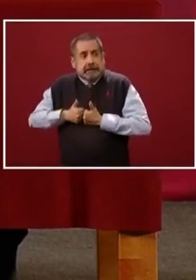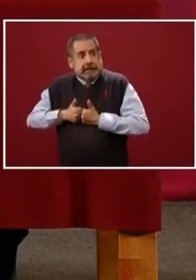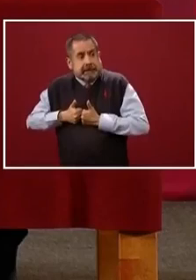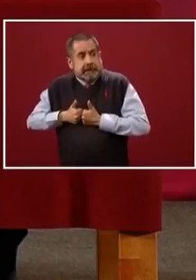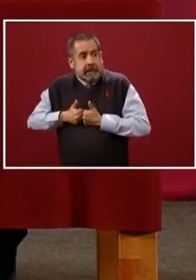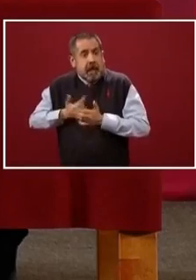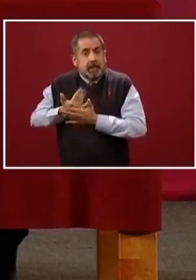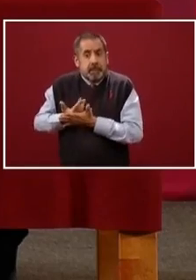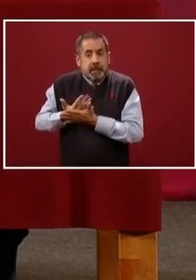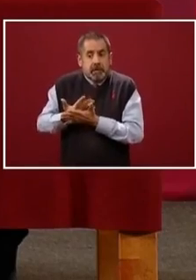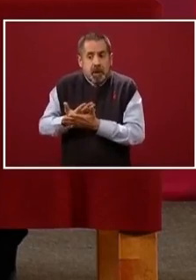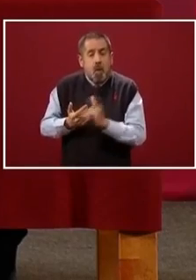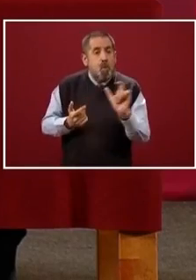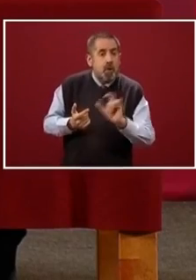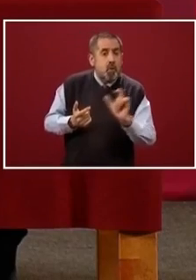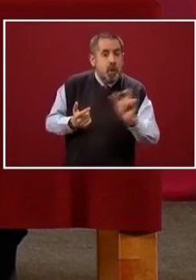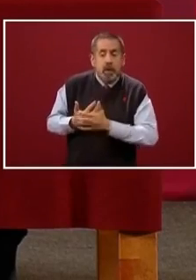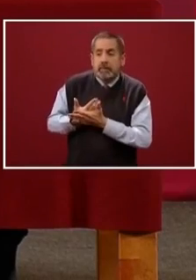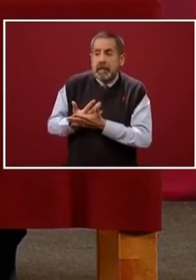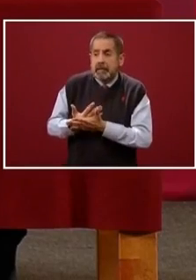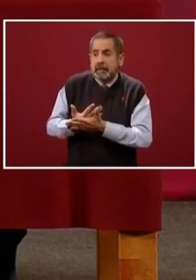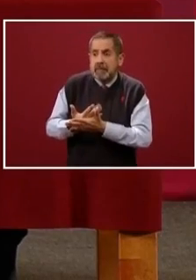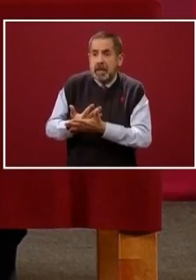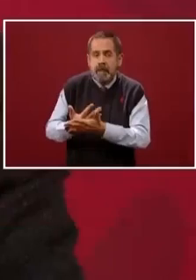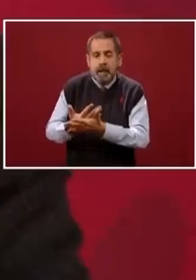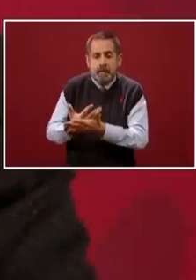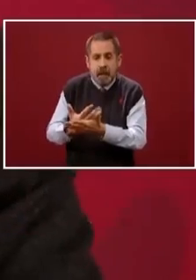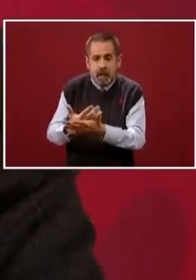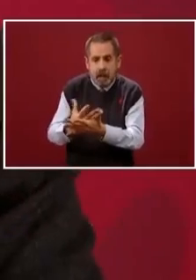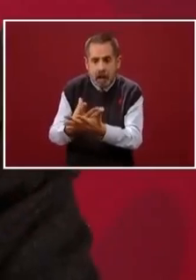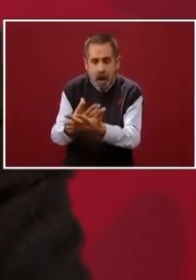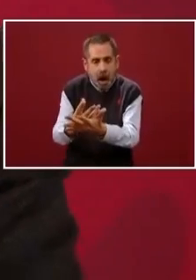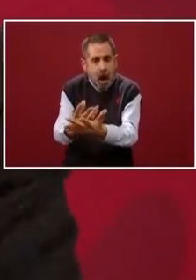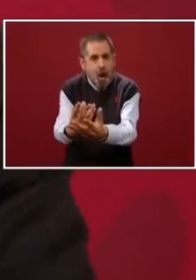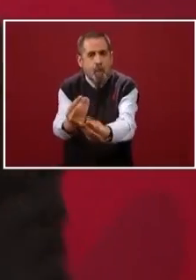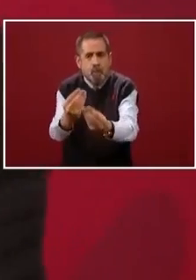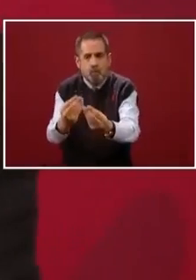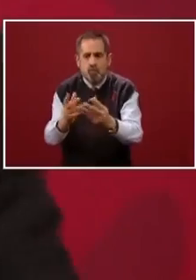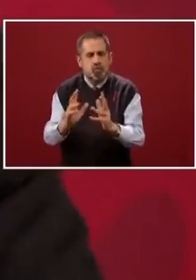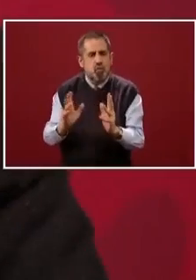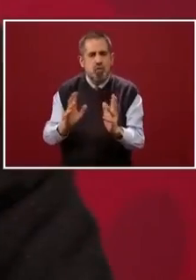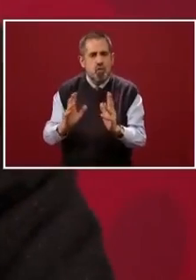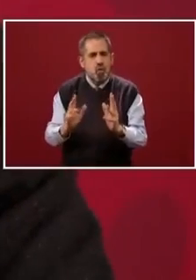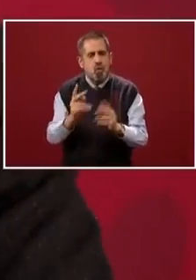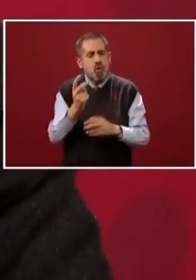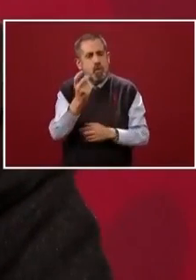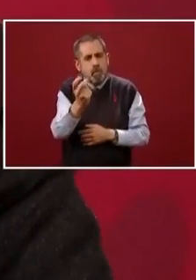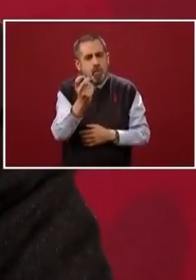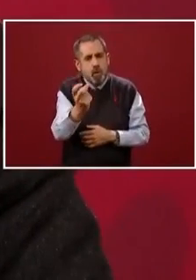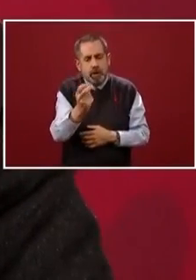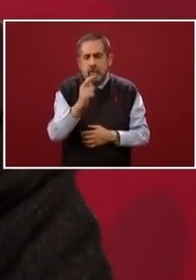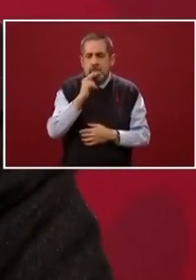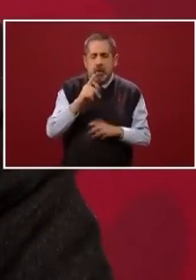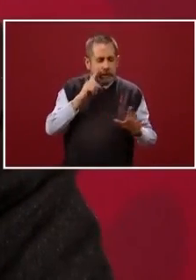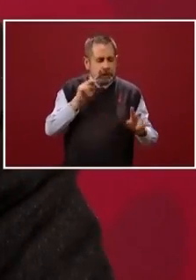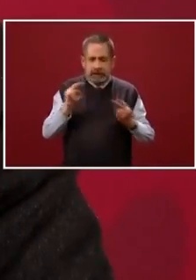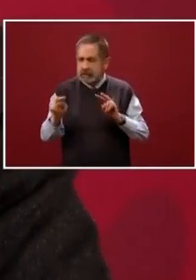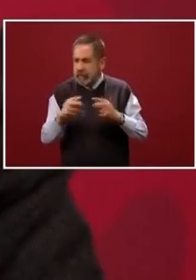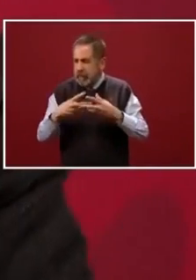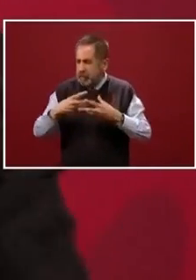crisis y colapsarse. Entonces, este es un delicado balance que depende precisamente del análisis del que habla el